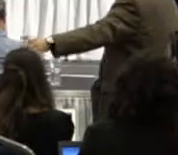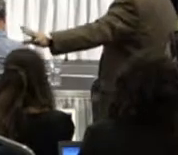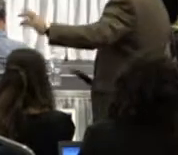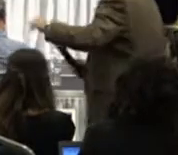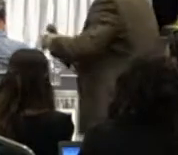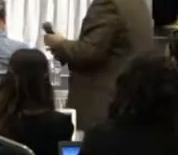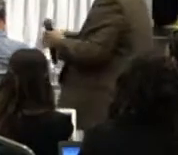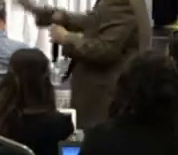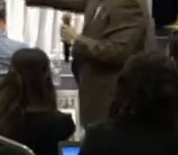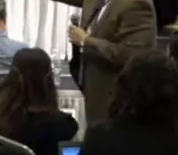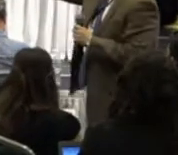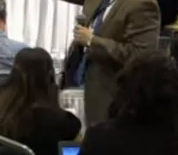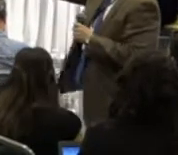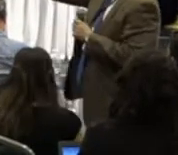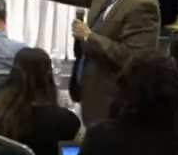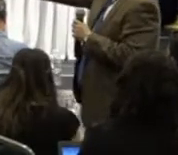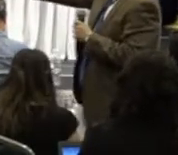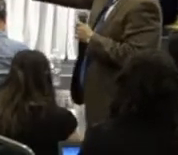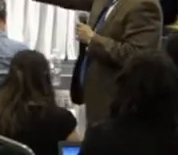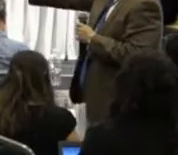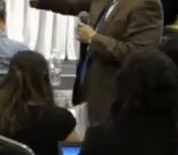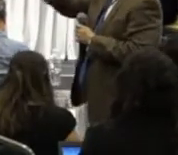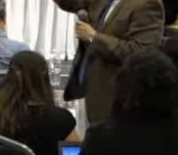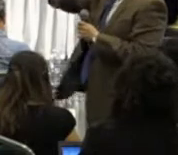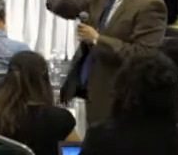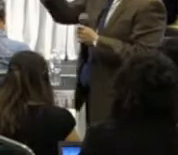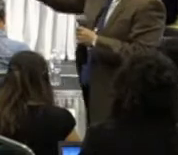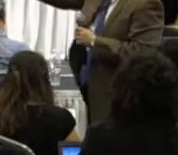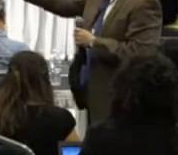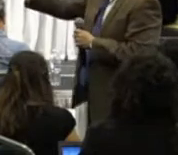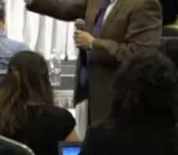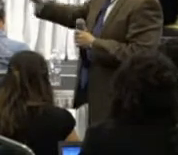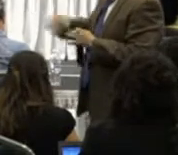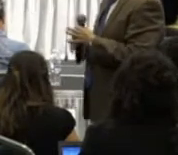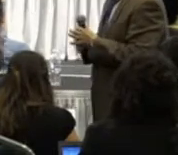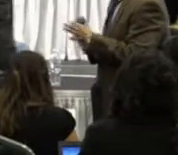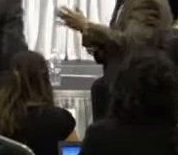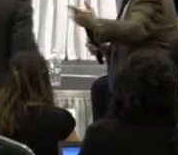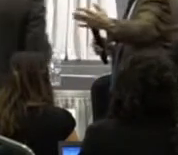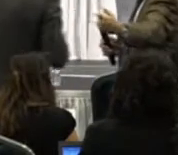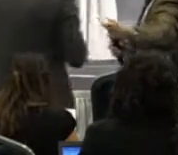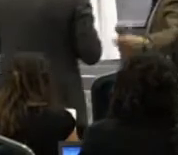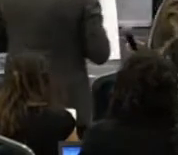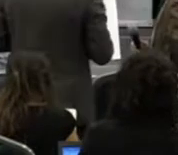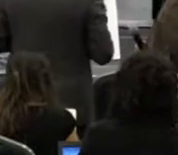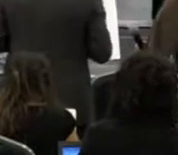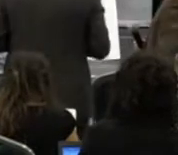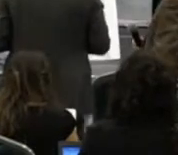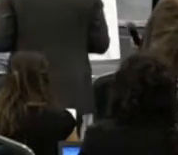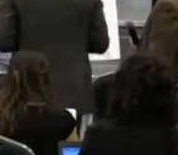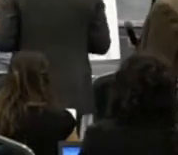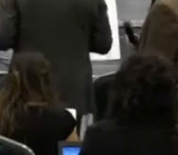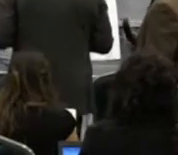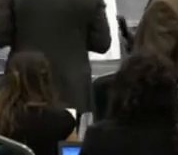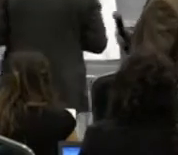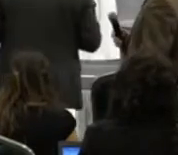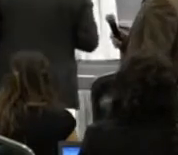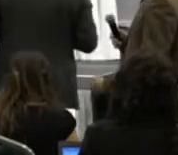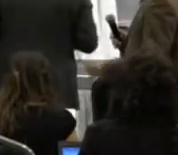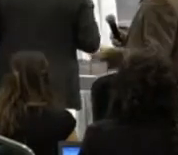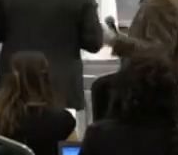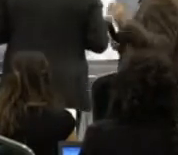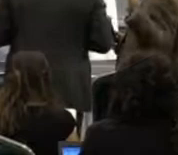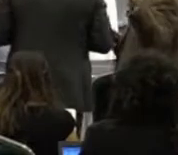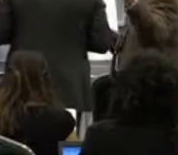ese tema. Nosotros no somos un impedimento en el proceso. Queremos ayudar al gobierno